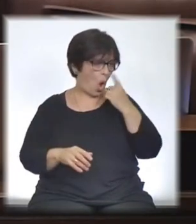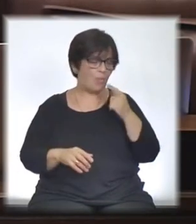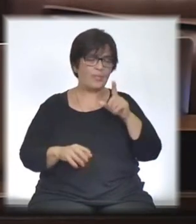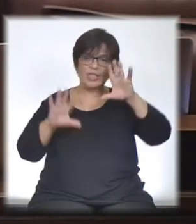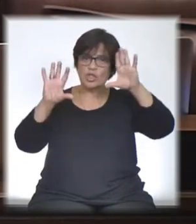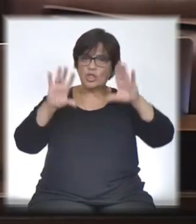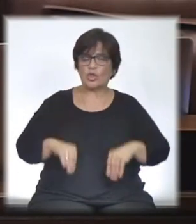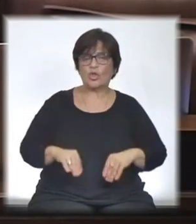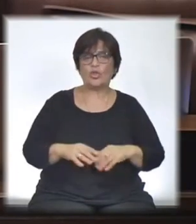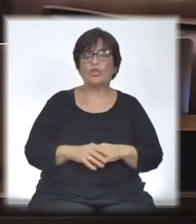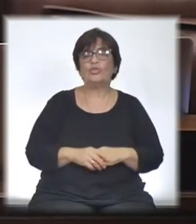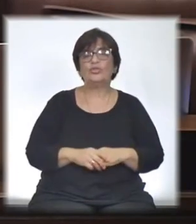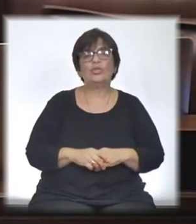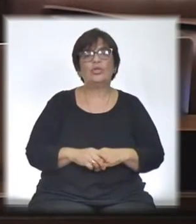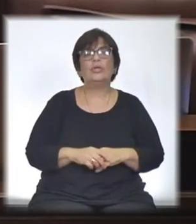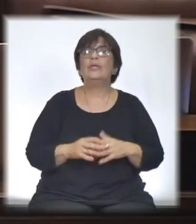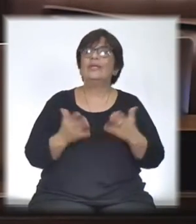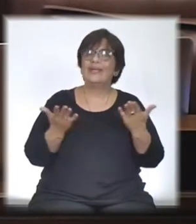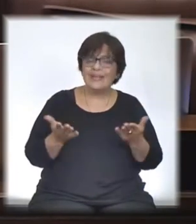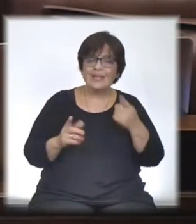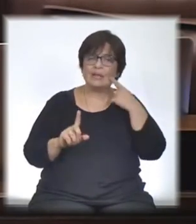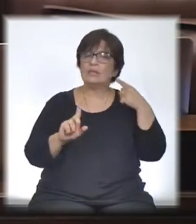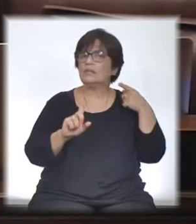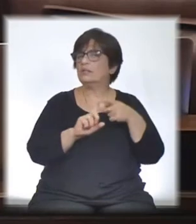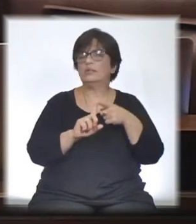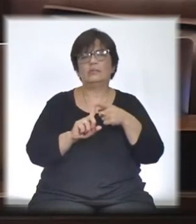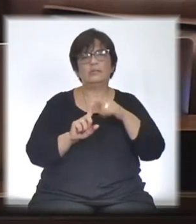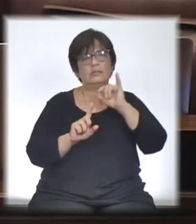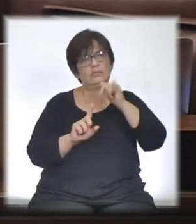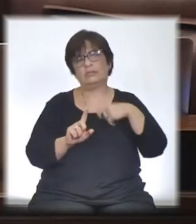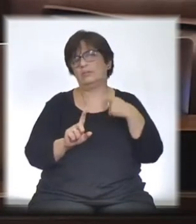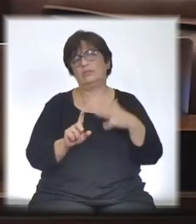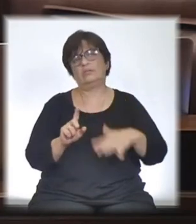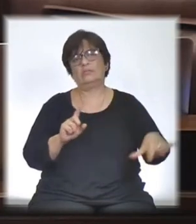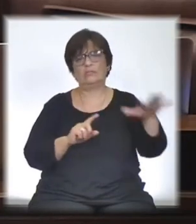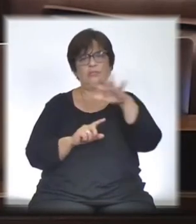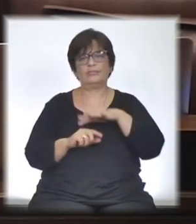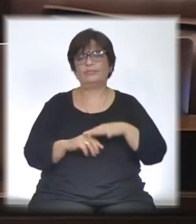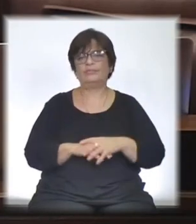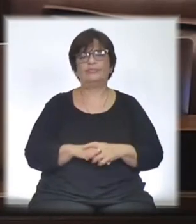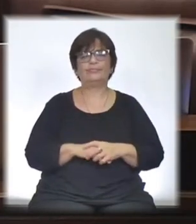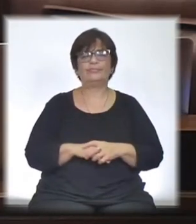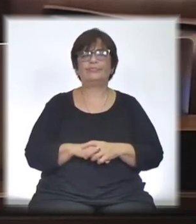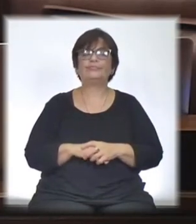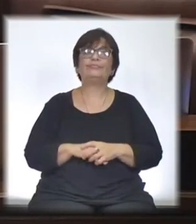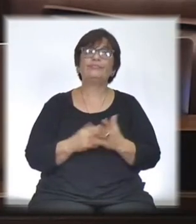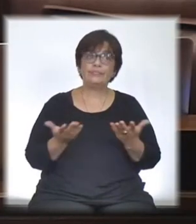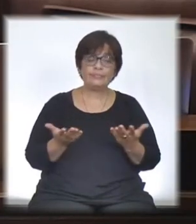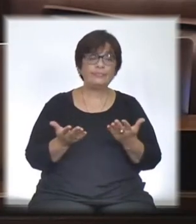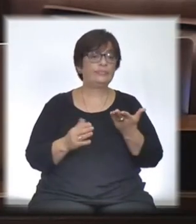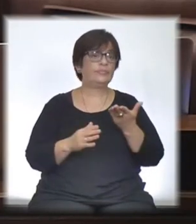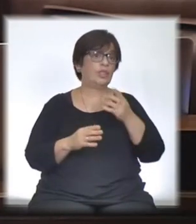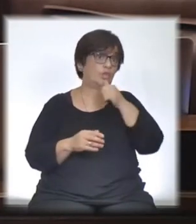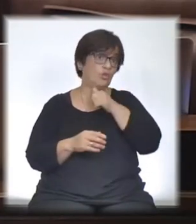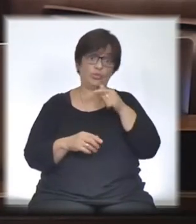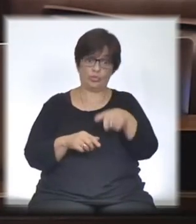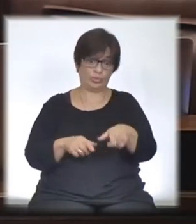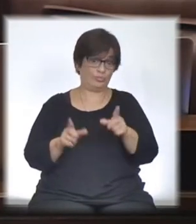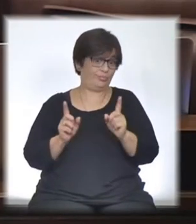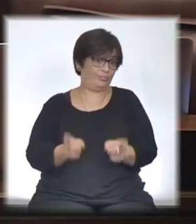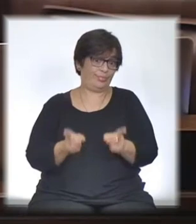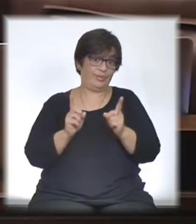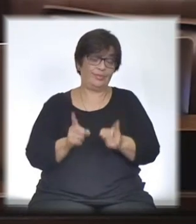presos políticos, que era el objetivo de la sociedad uruguaya. De acuerdo a esta solución,